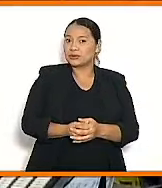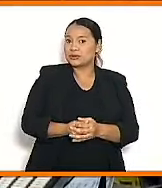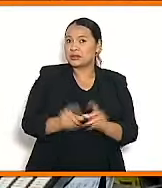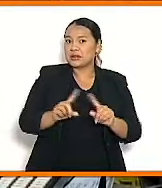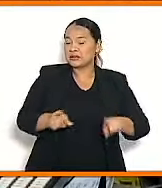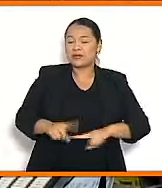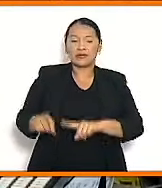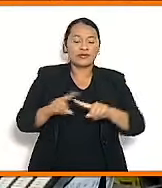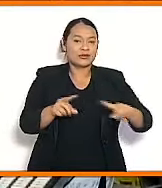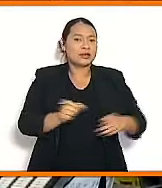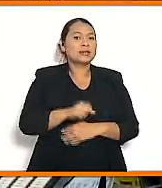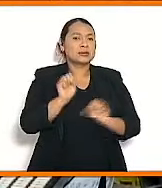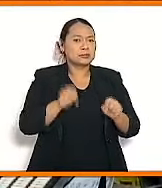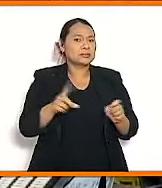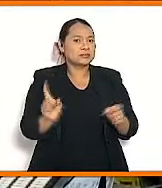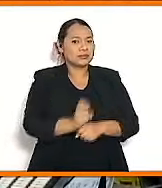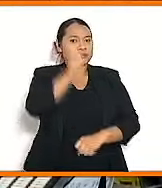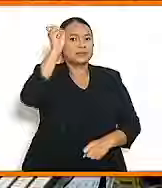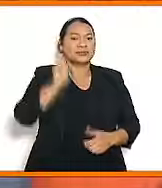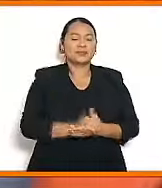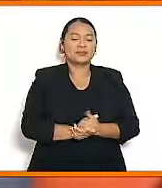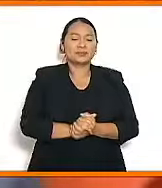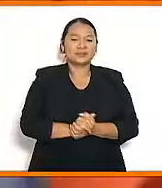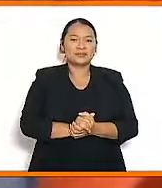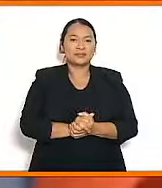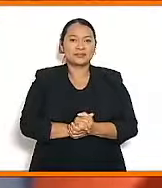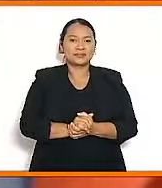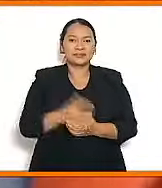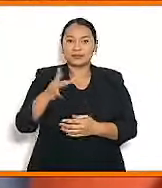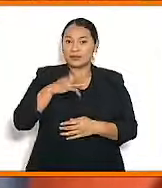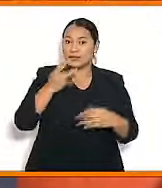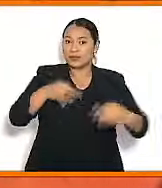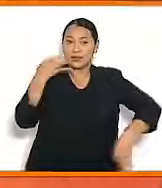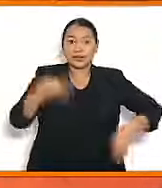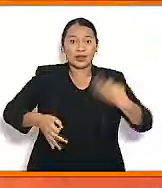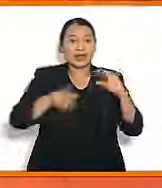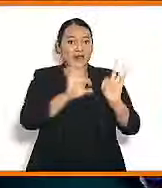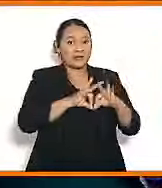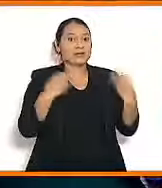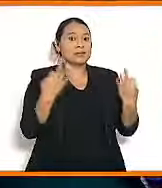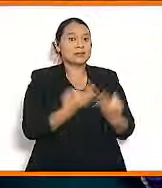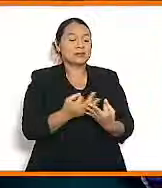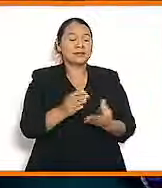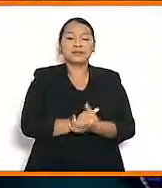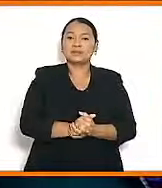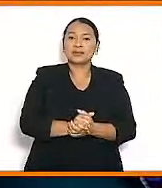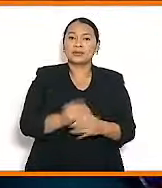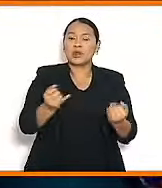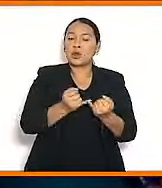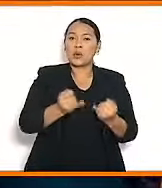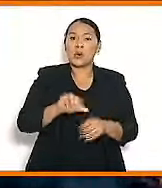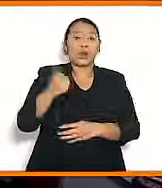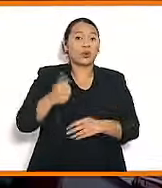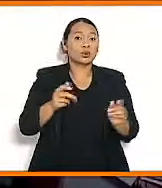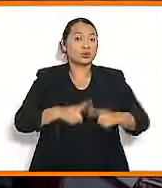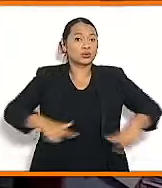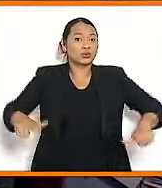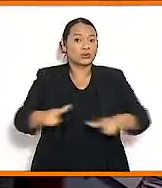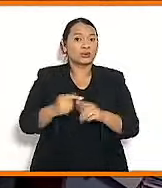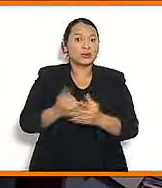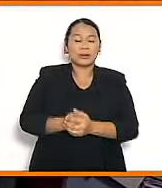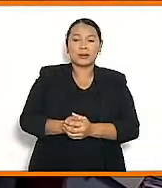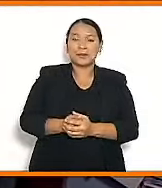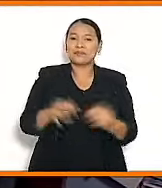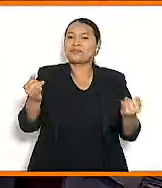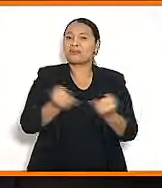turno de ganar. Y aquí los esperamos. La alegría de la familia Castellanos y la de Ferremarket MIF también se